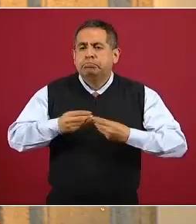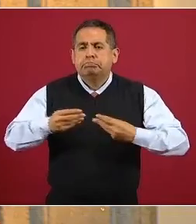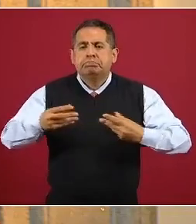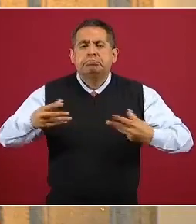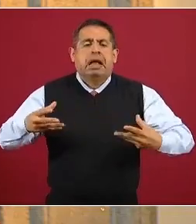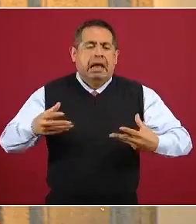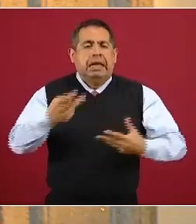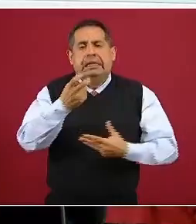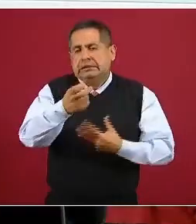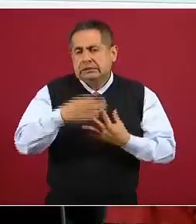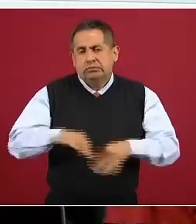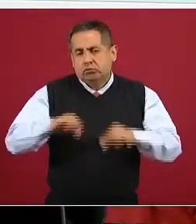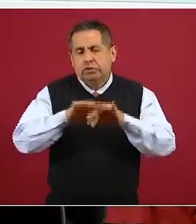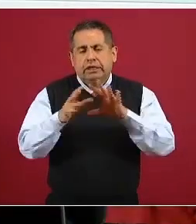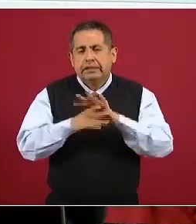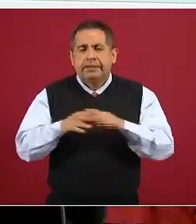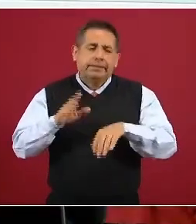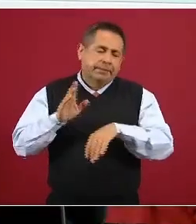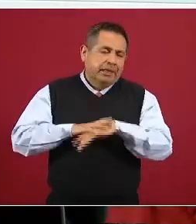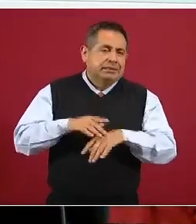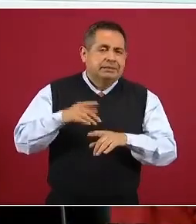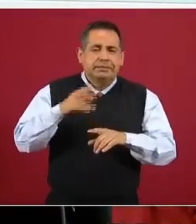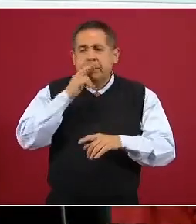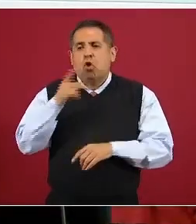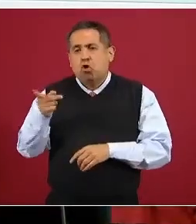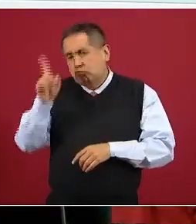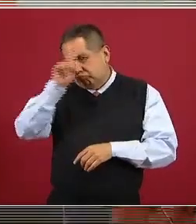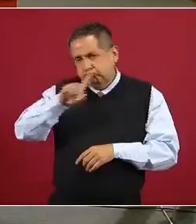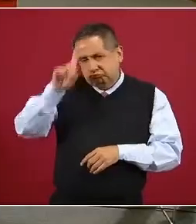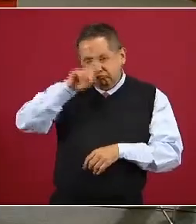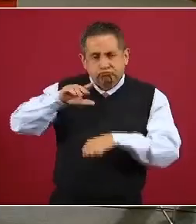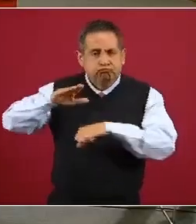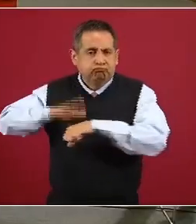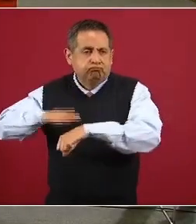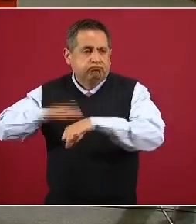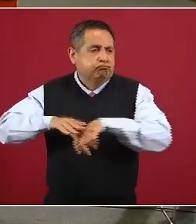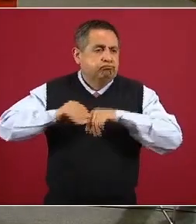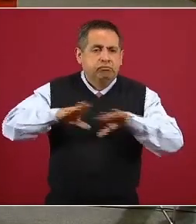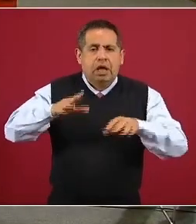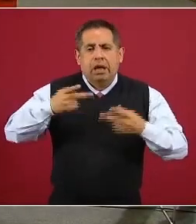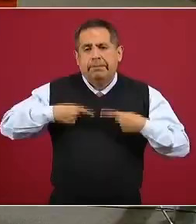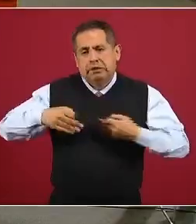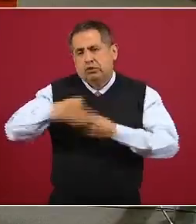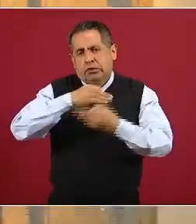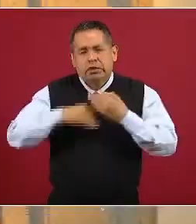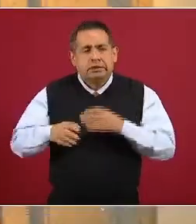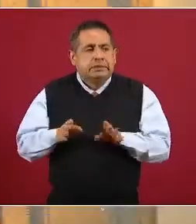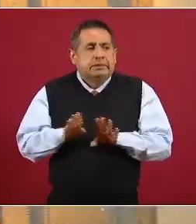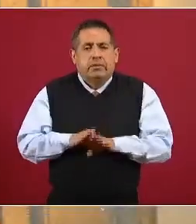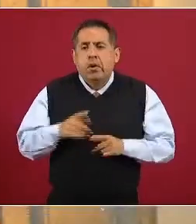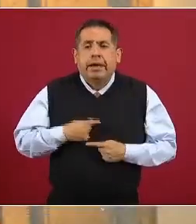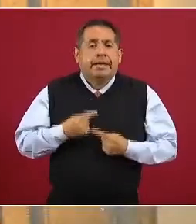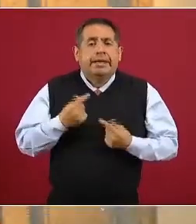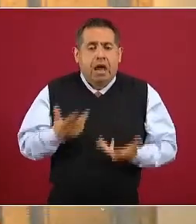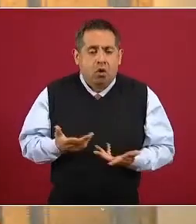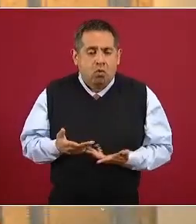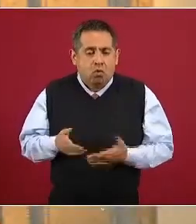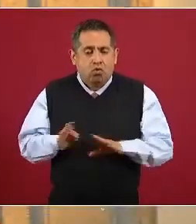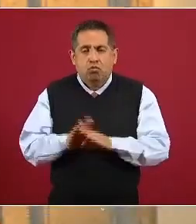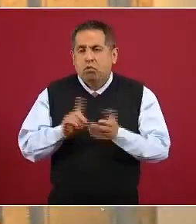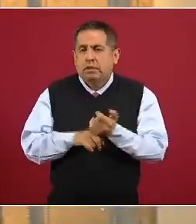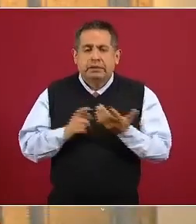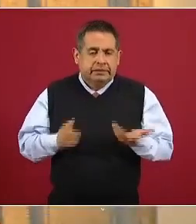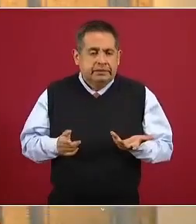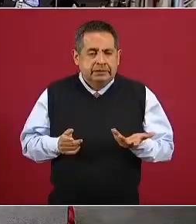de manera mucho más directa pueden emitir mejores recomendaciones en el sentido de cómo